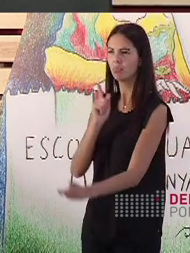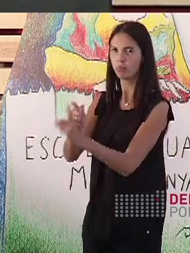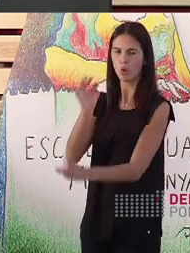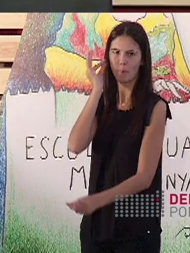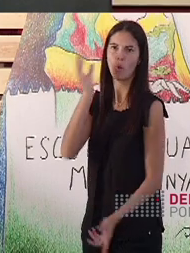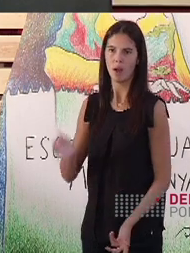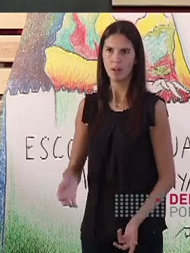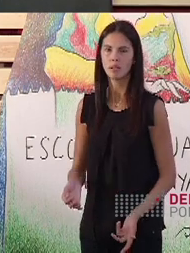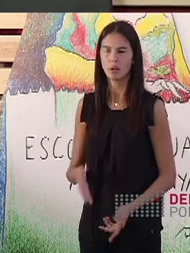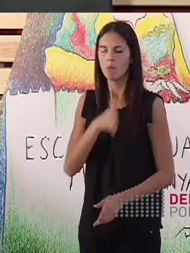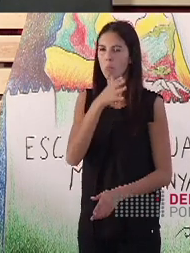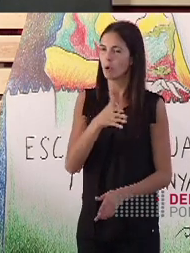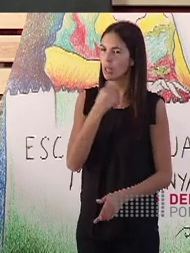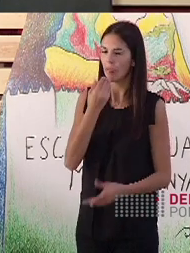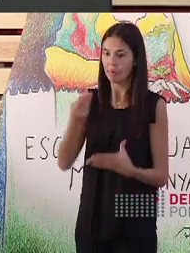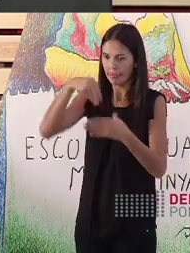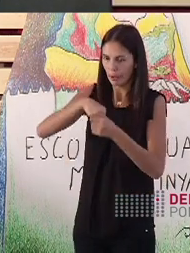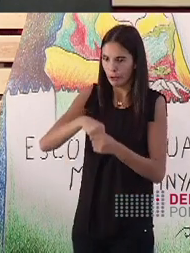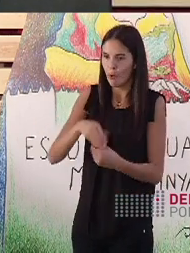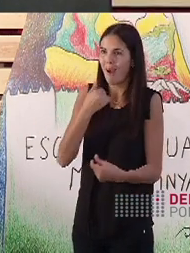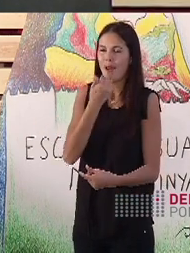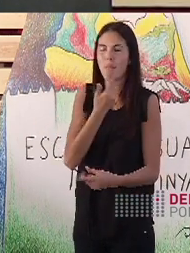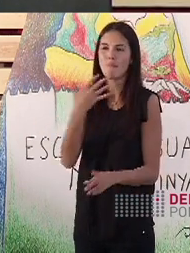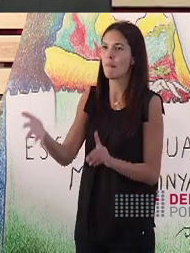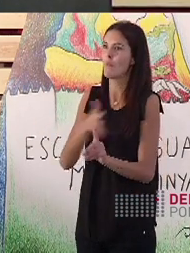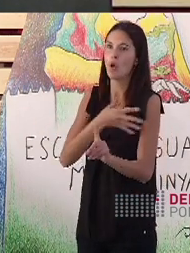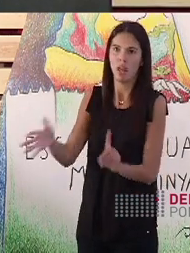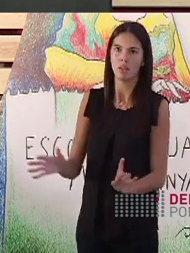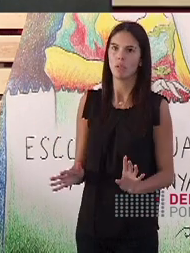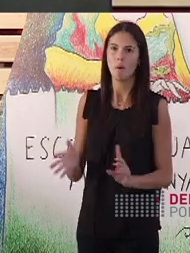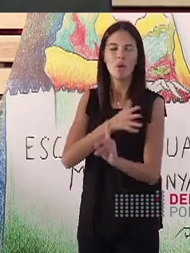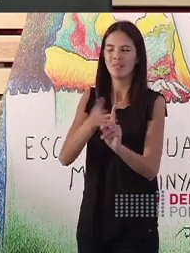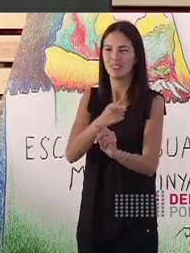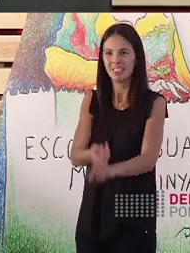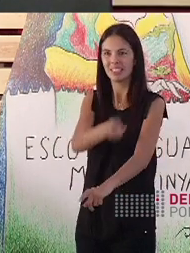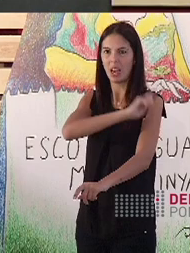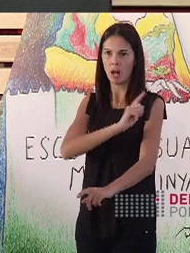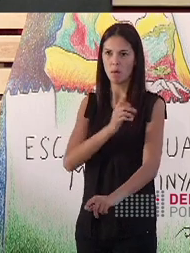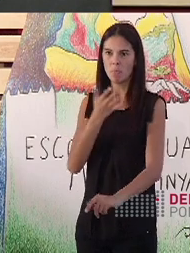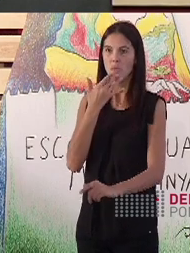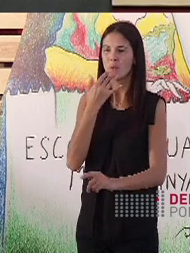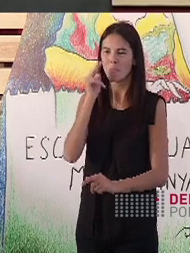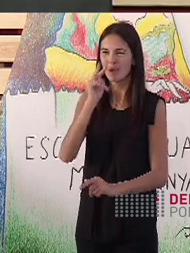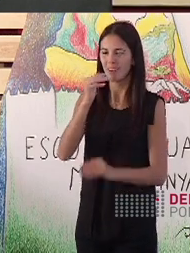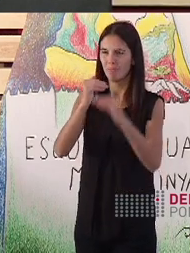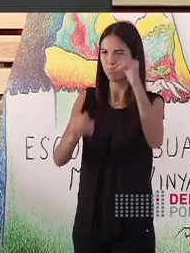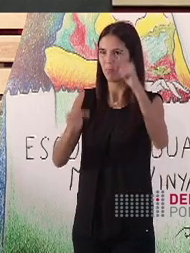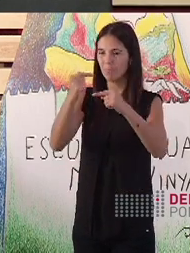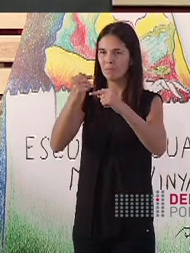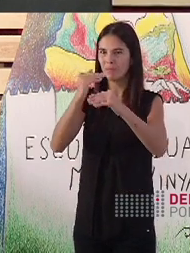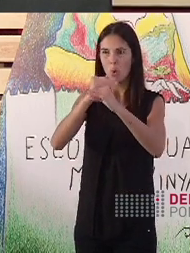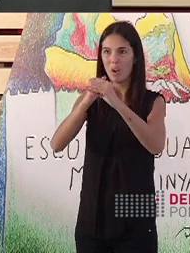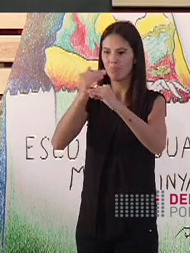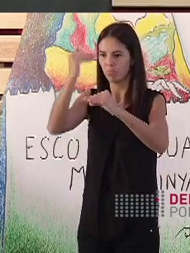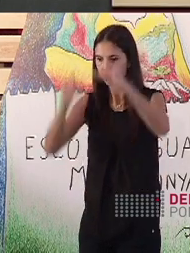mujeres. Porque hay un componente violento, tan violento, y que además sitúa que es una escuela de desigualdad tan clara y tan